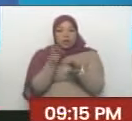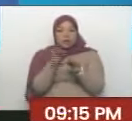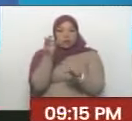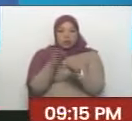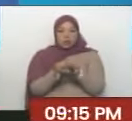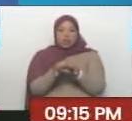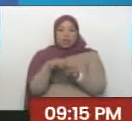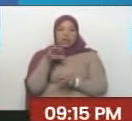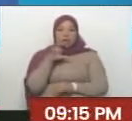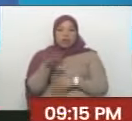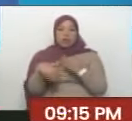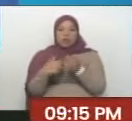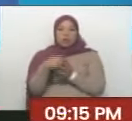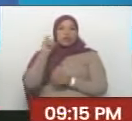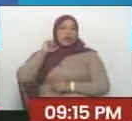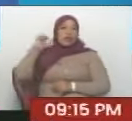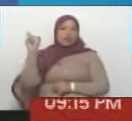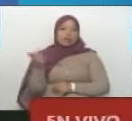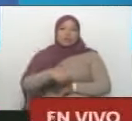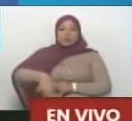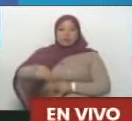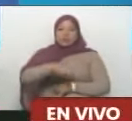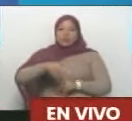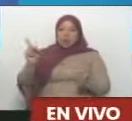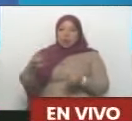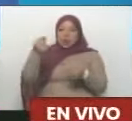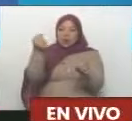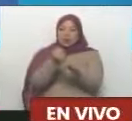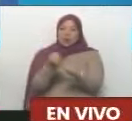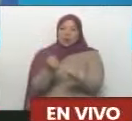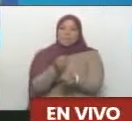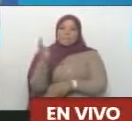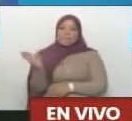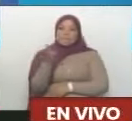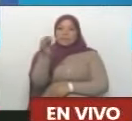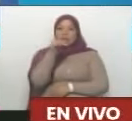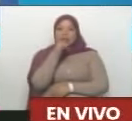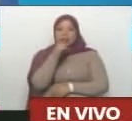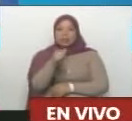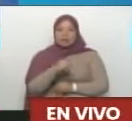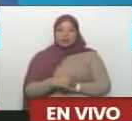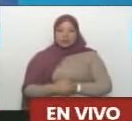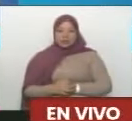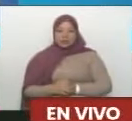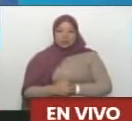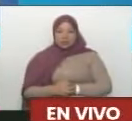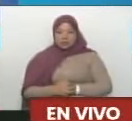a la región de los Llanos, Apure, Barinas,